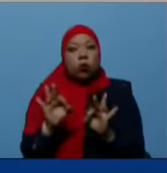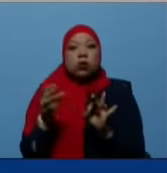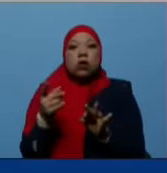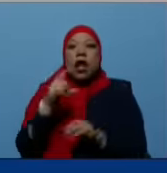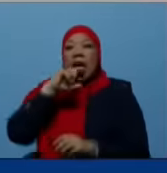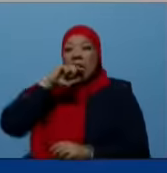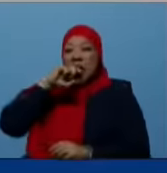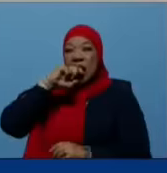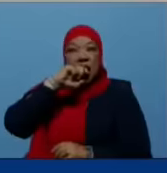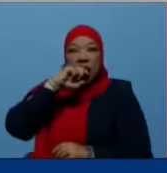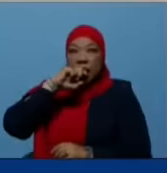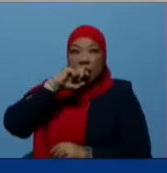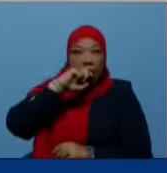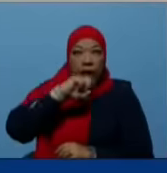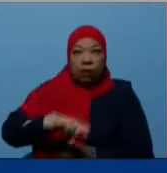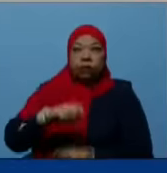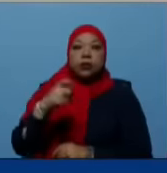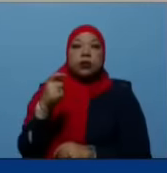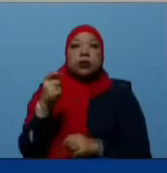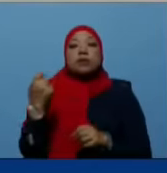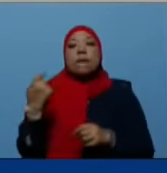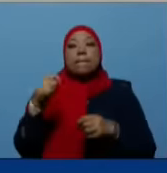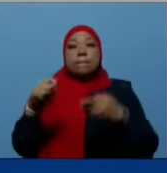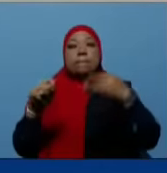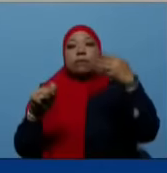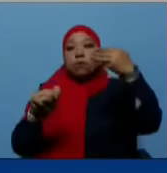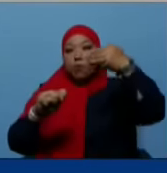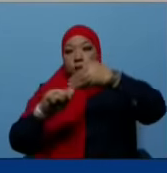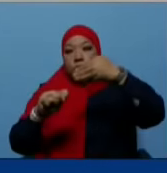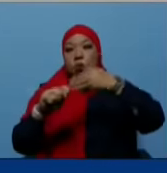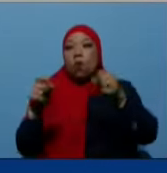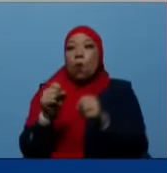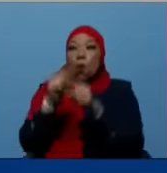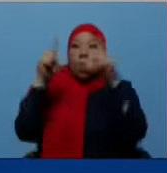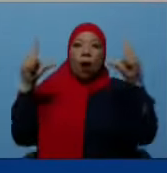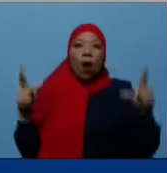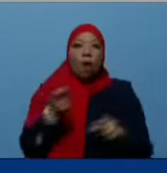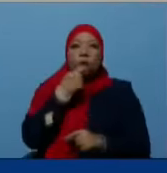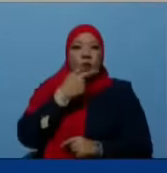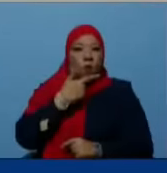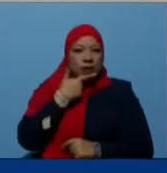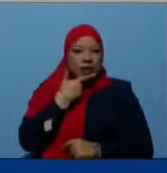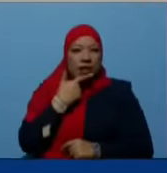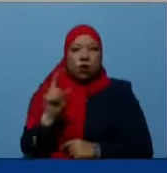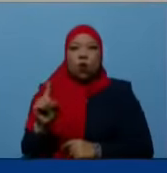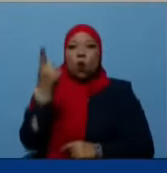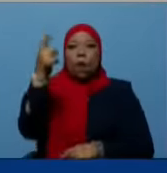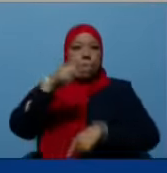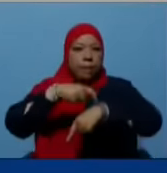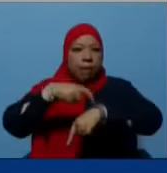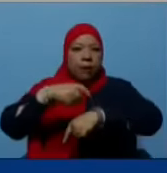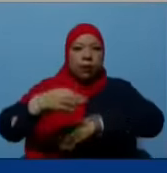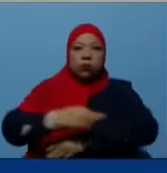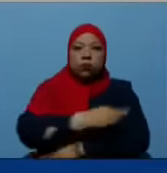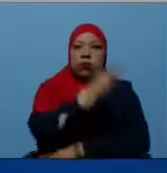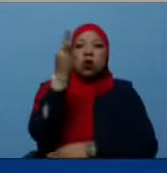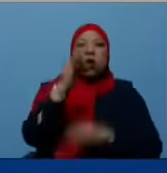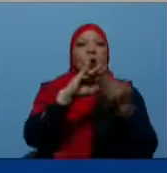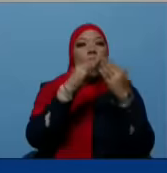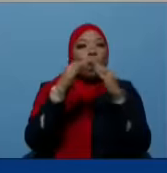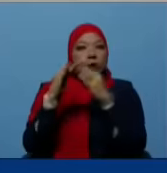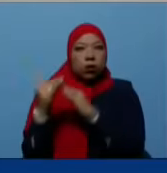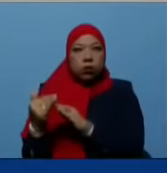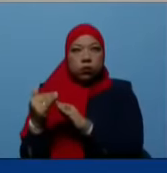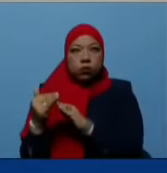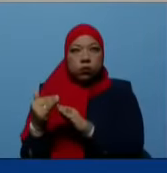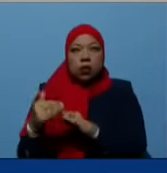celoso, Telesur volvió a brillar. Desde primera hora, en las comunidades,